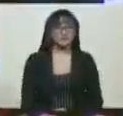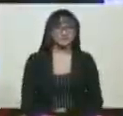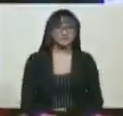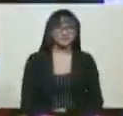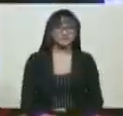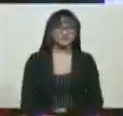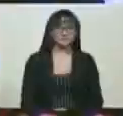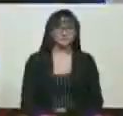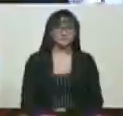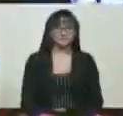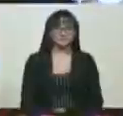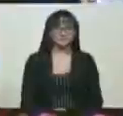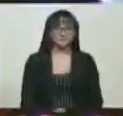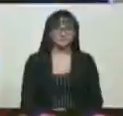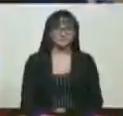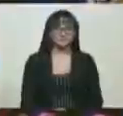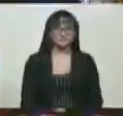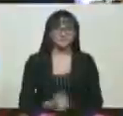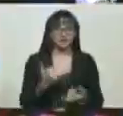Y aquí vamos a ver.